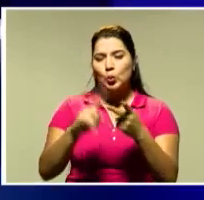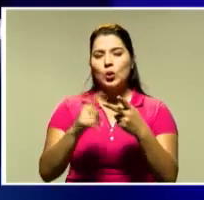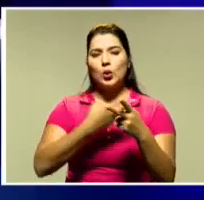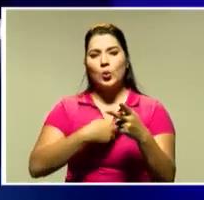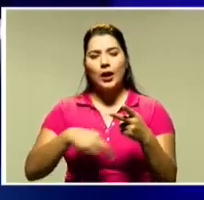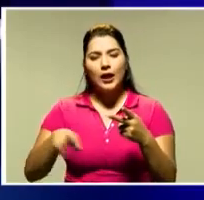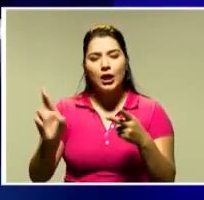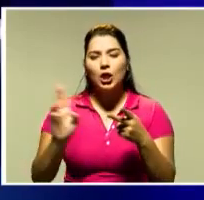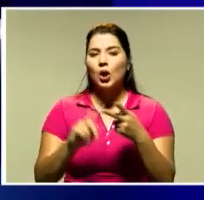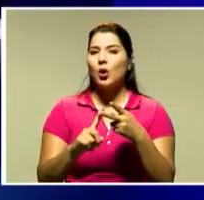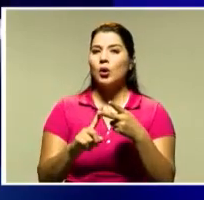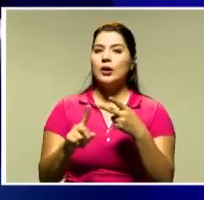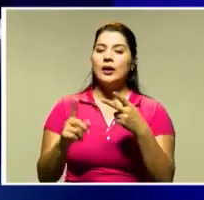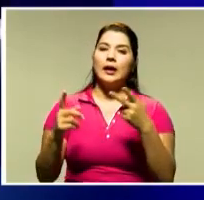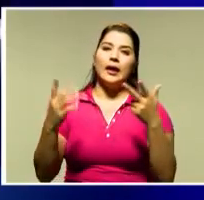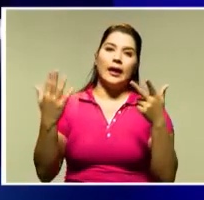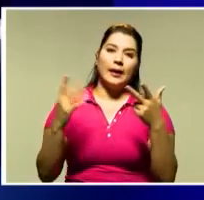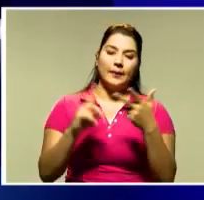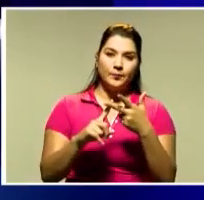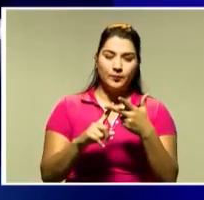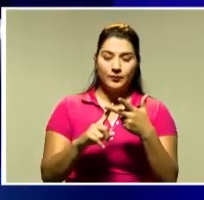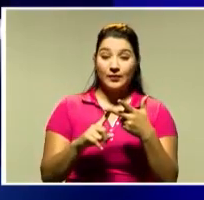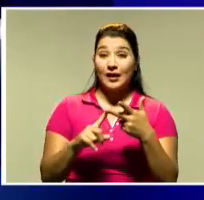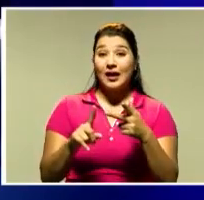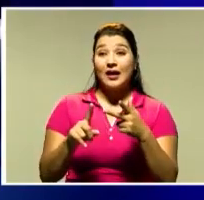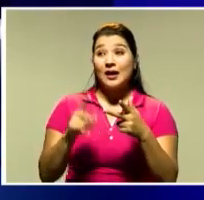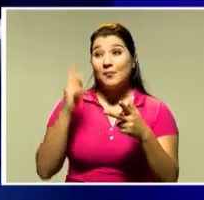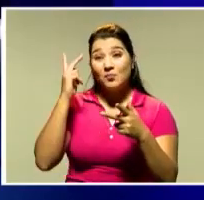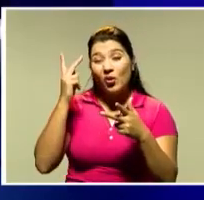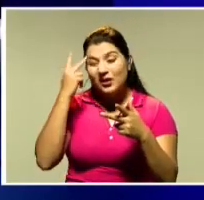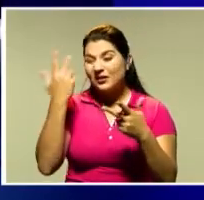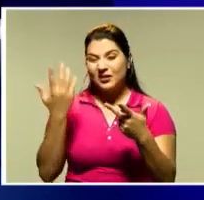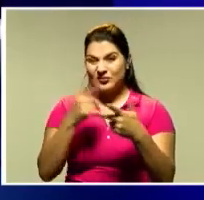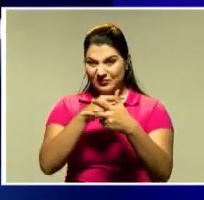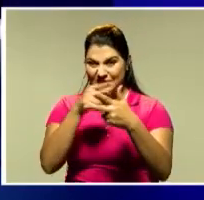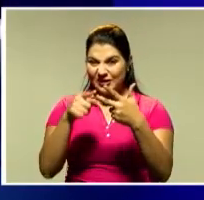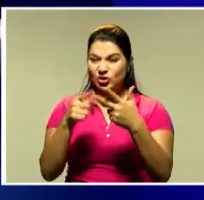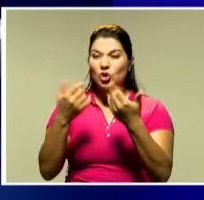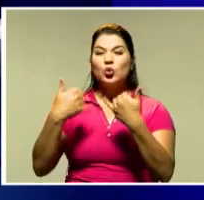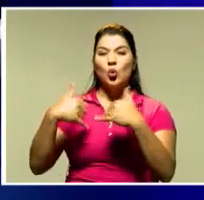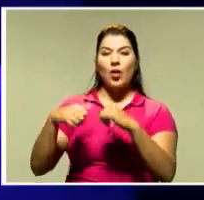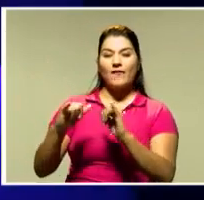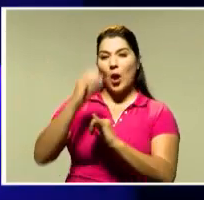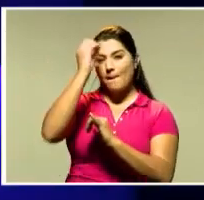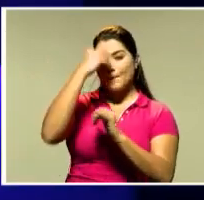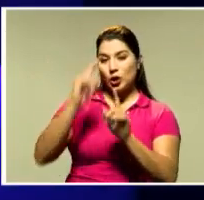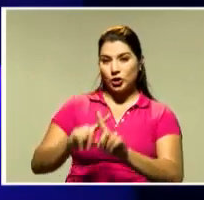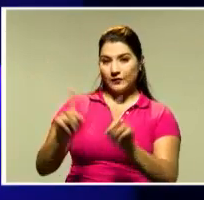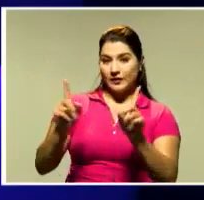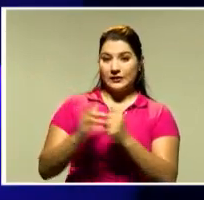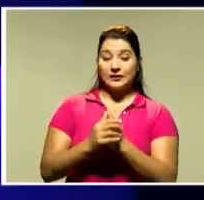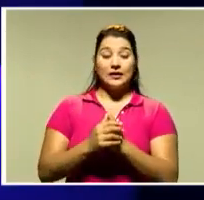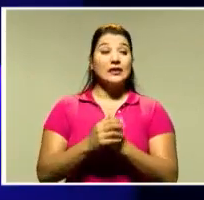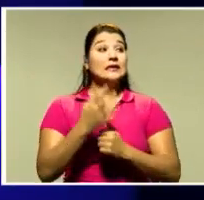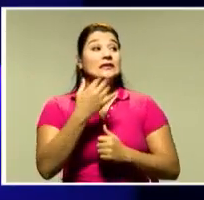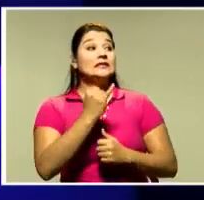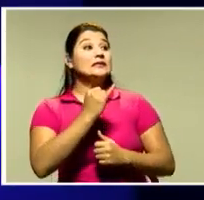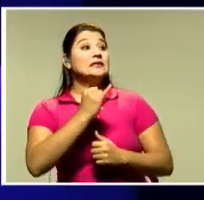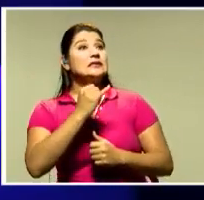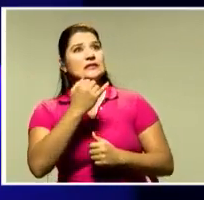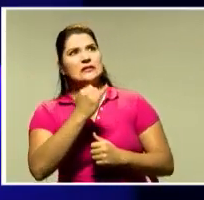conservadurismo, de la religiosidad planteada en lo político, etcétera, eso está si ahí. Si se debe legislar con la